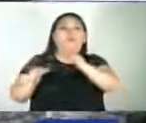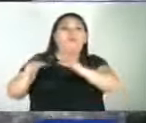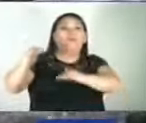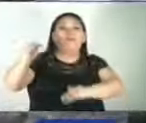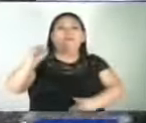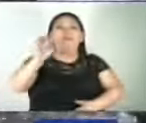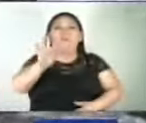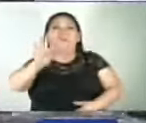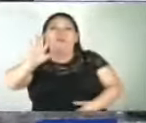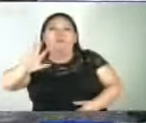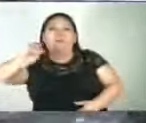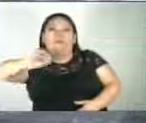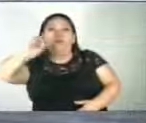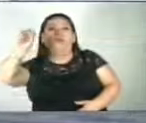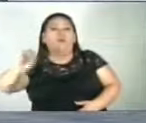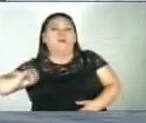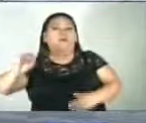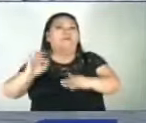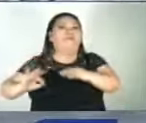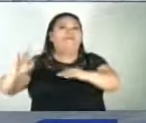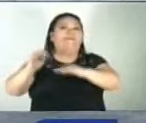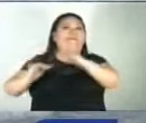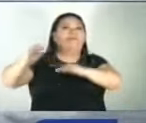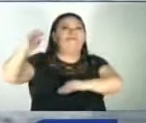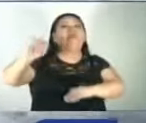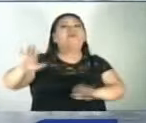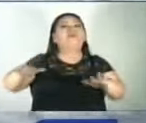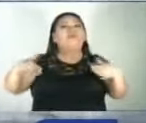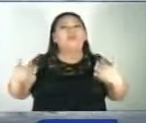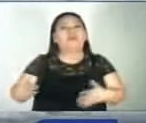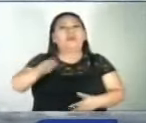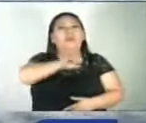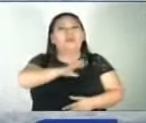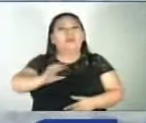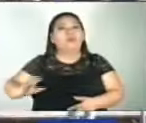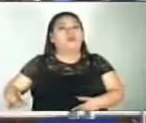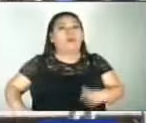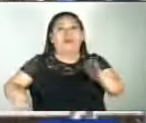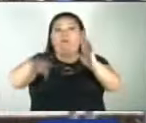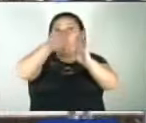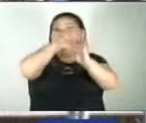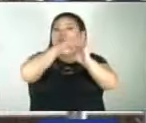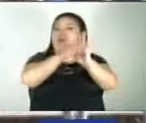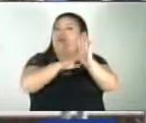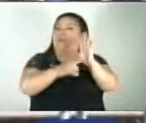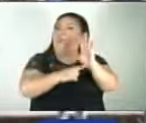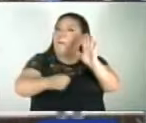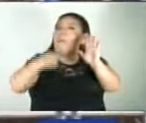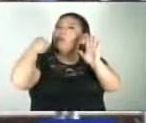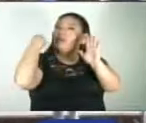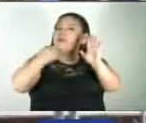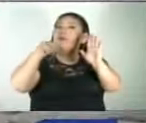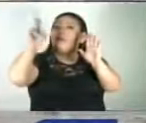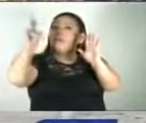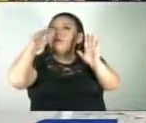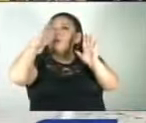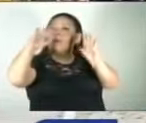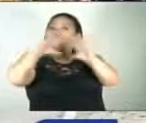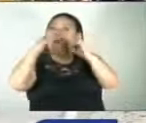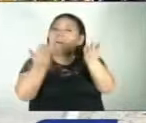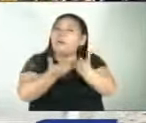del 45%, ya que El Salvador se encuentra en los tops más importantes a nivel mundial de